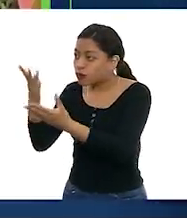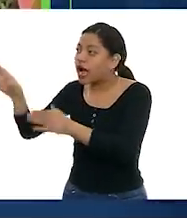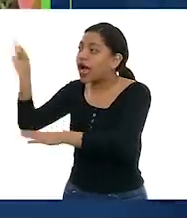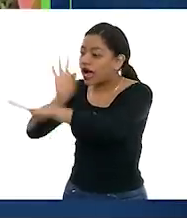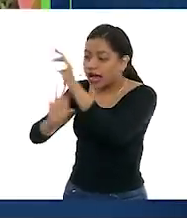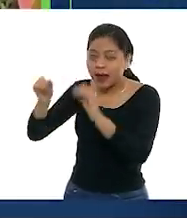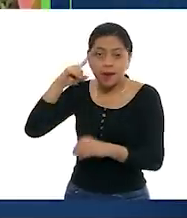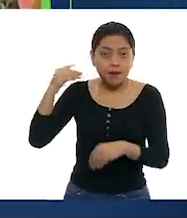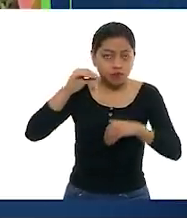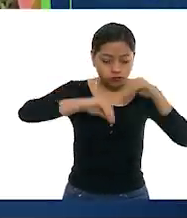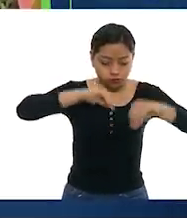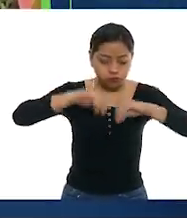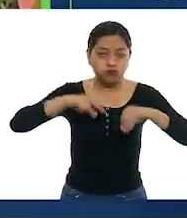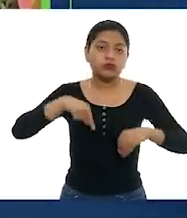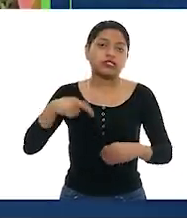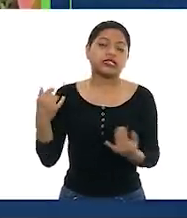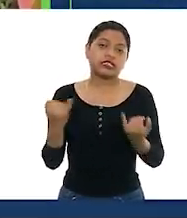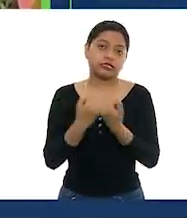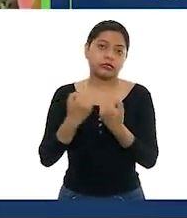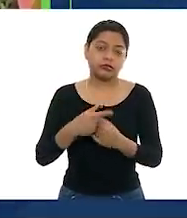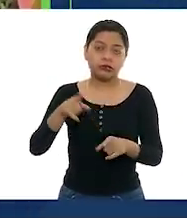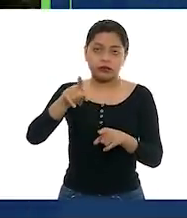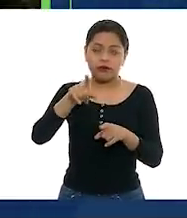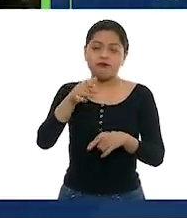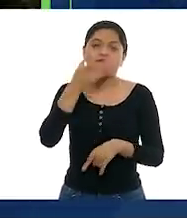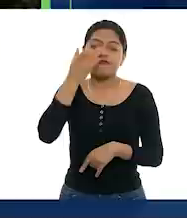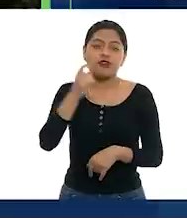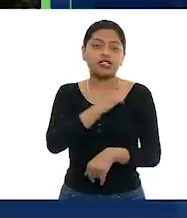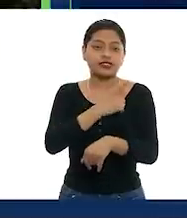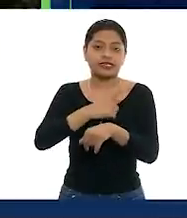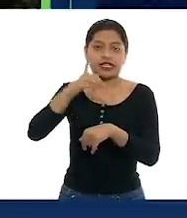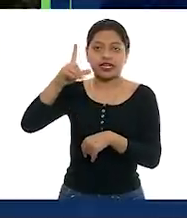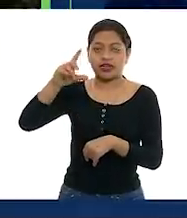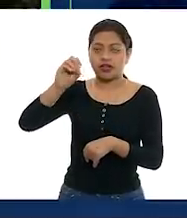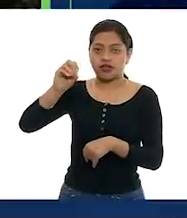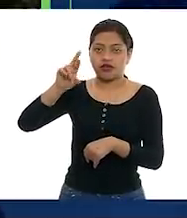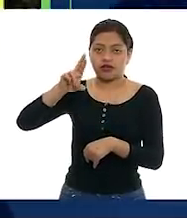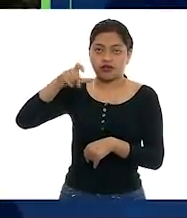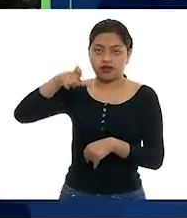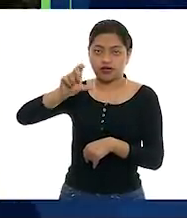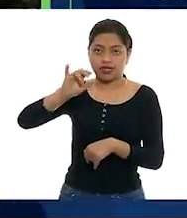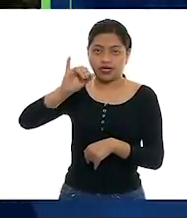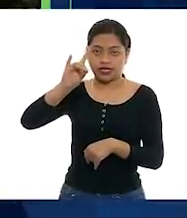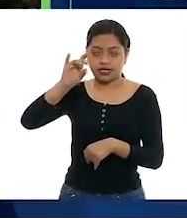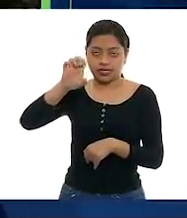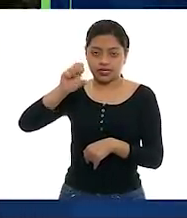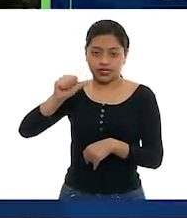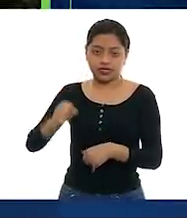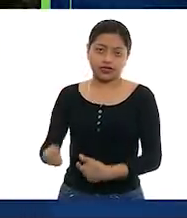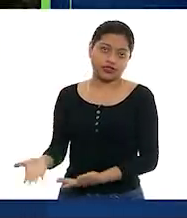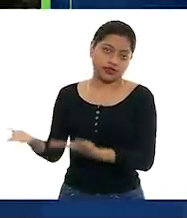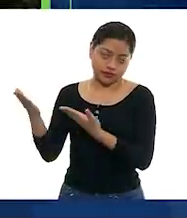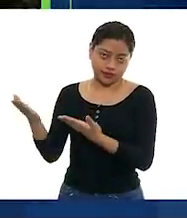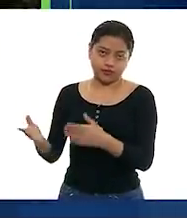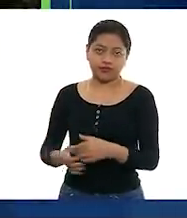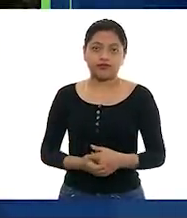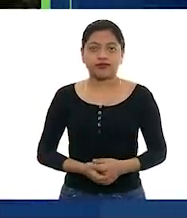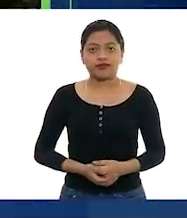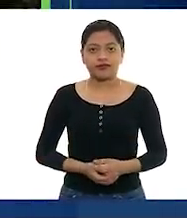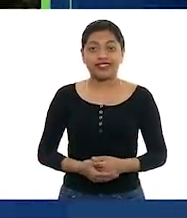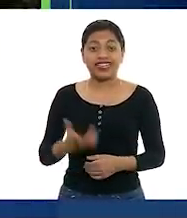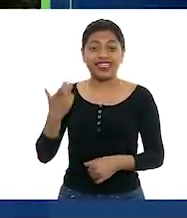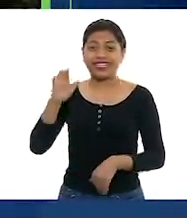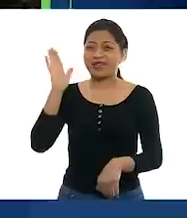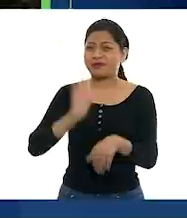extraordinario colorido y diversidad de las orquídeas. Particularmente ahora tenemos orquídeas del género Phalaenopsis, que son de las